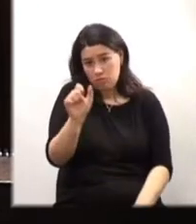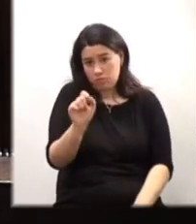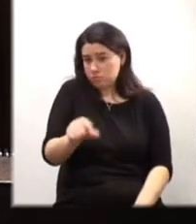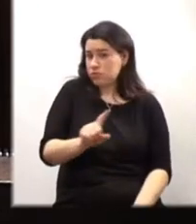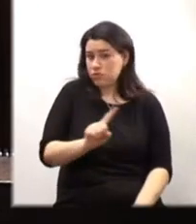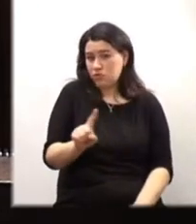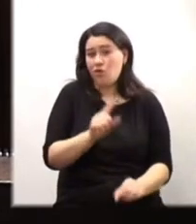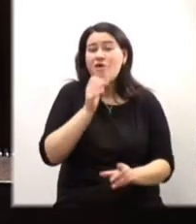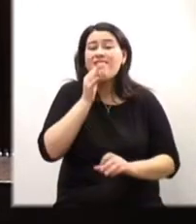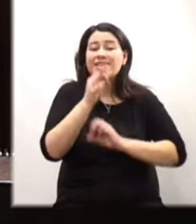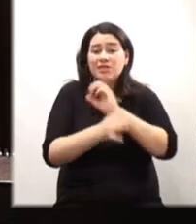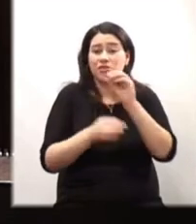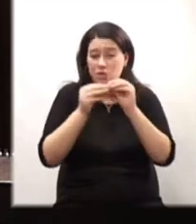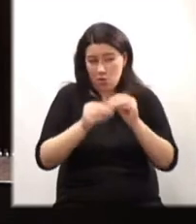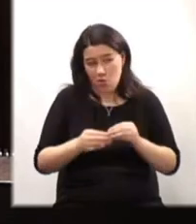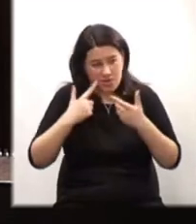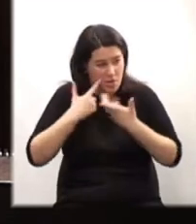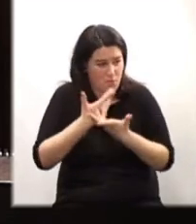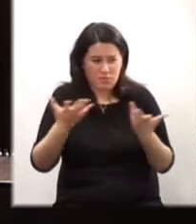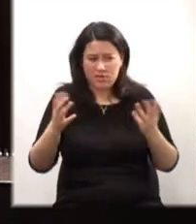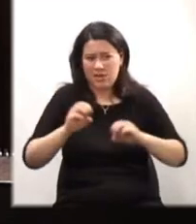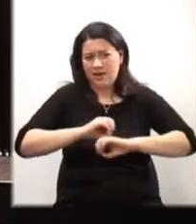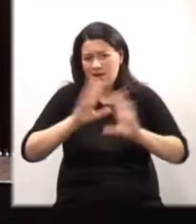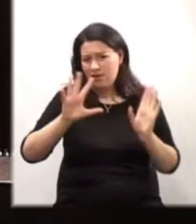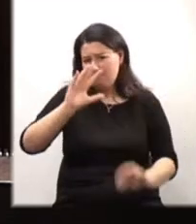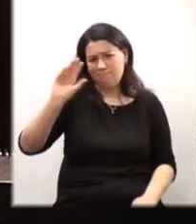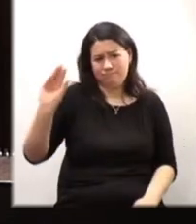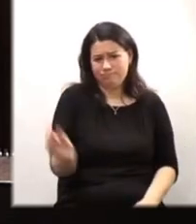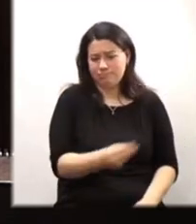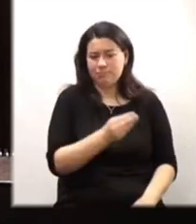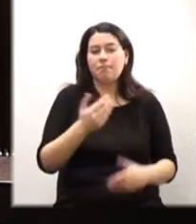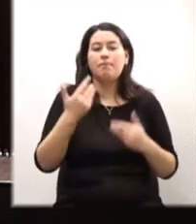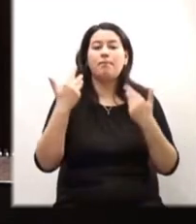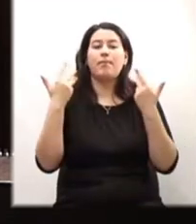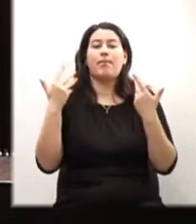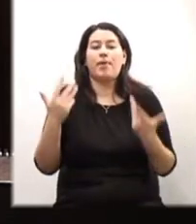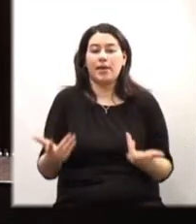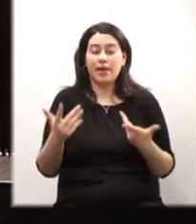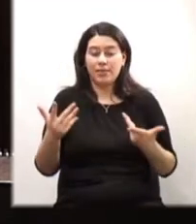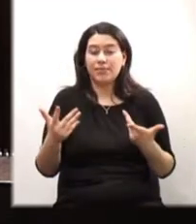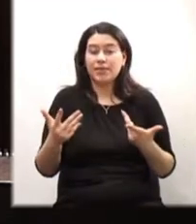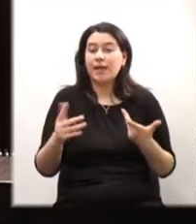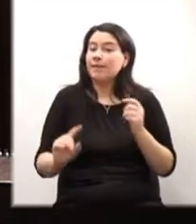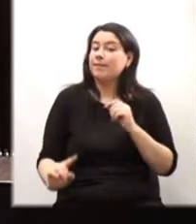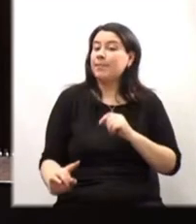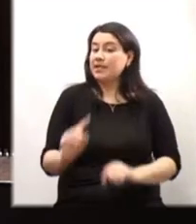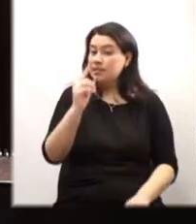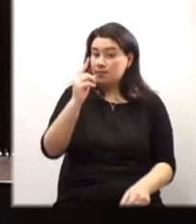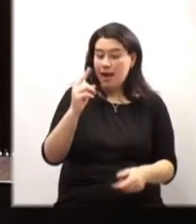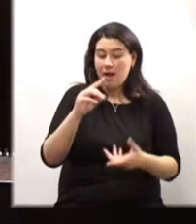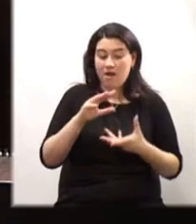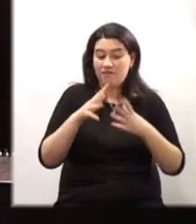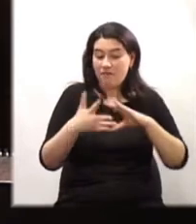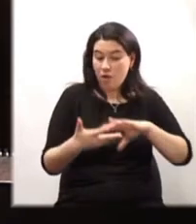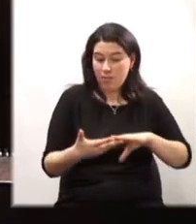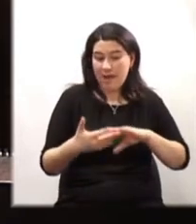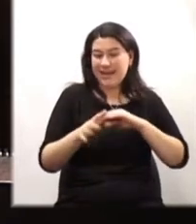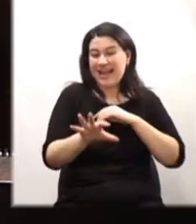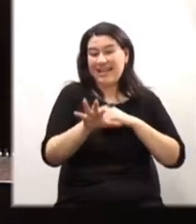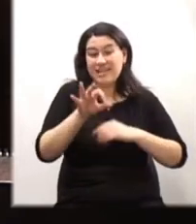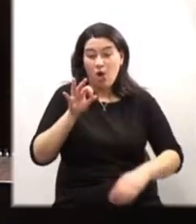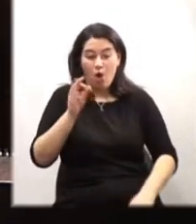rendición de cuentas deja en claro ese fracaso. Porque la herramienta central que definió el